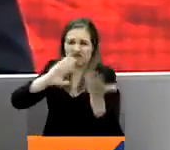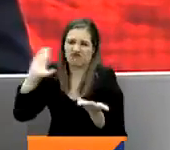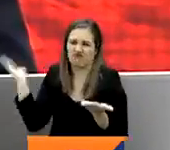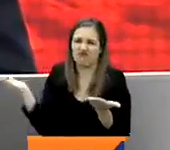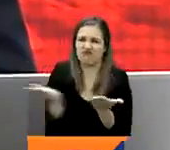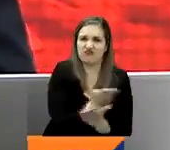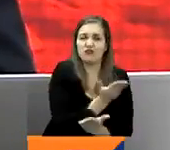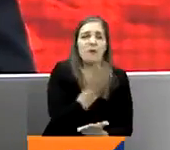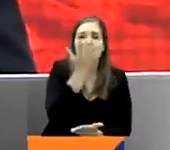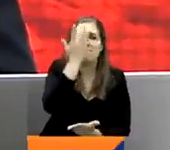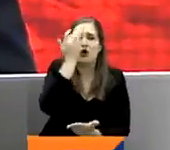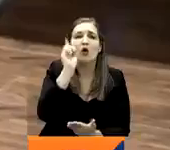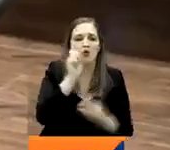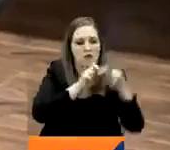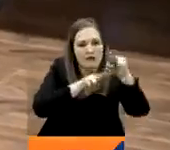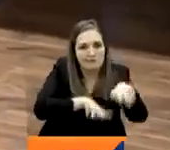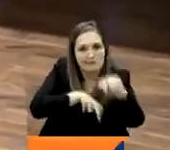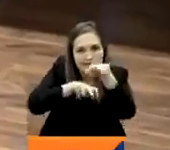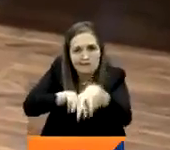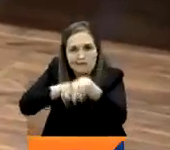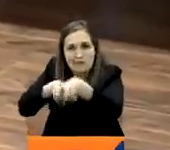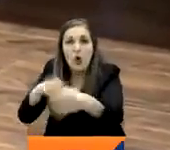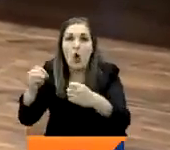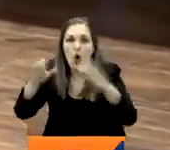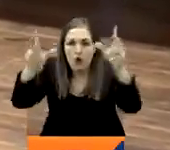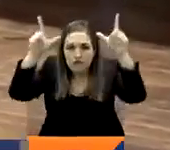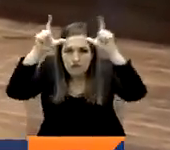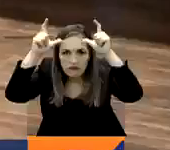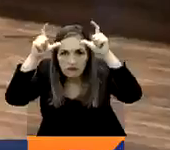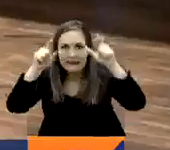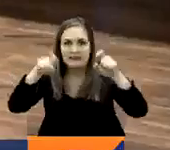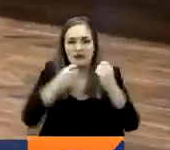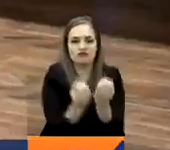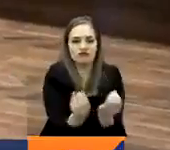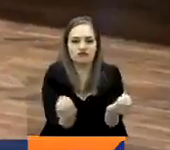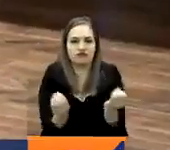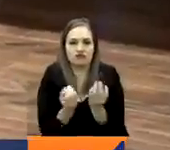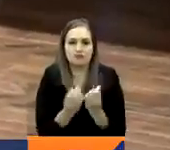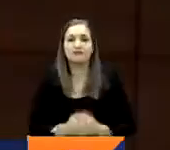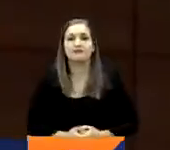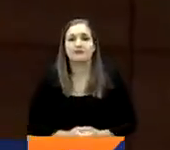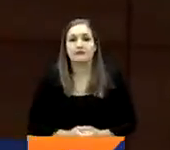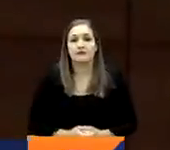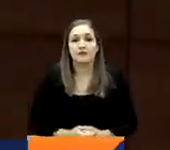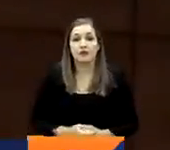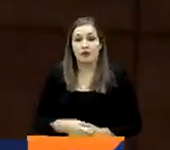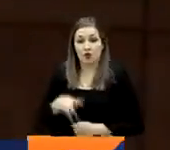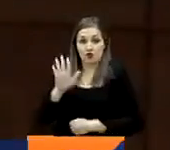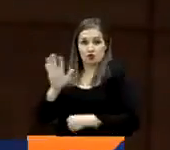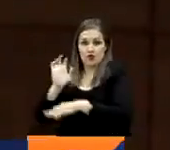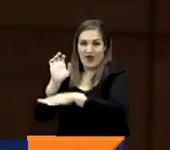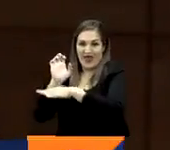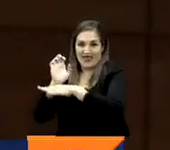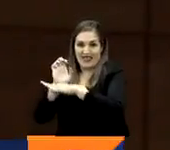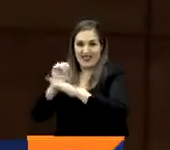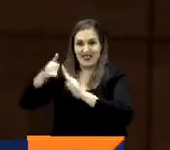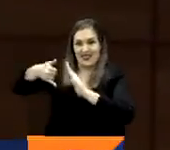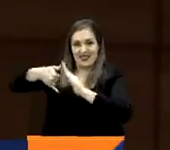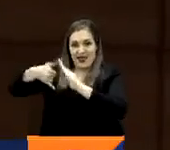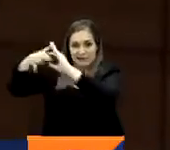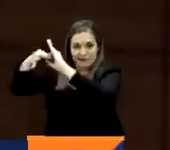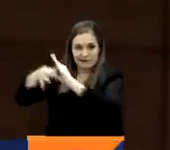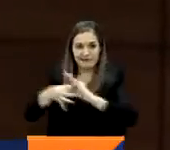y la ganadería extensiva el ministerio de ambiente y el ideal reportaron que en el primer año de la pandemia el país tuvo un aumento del